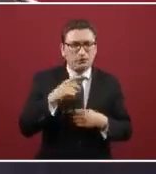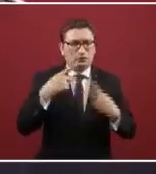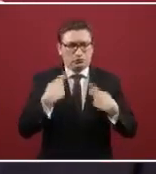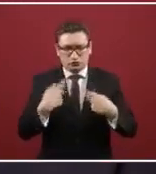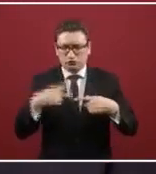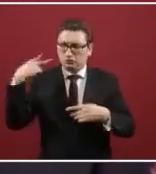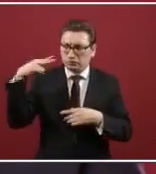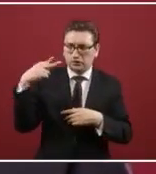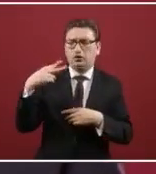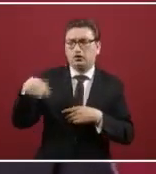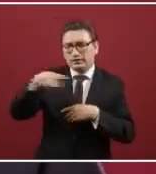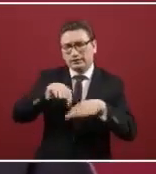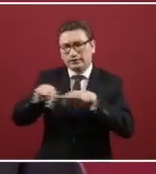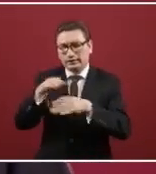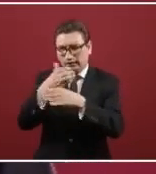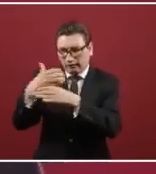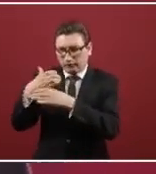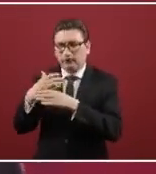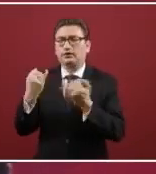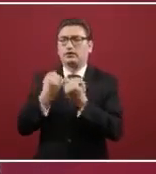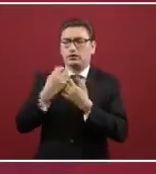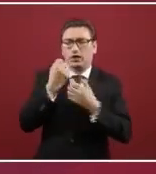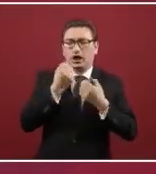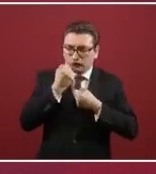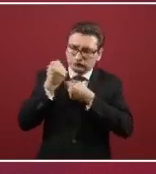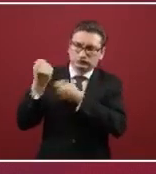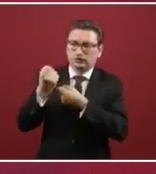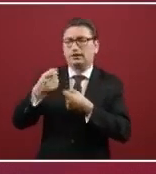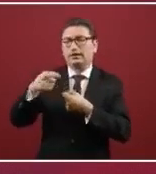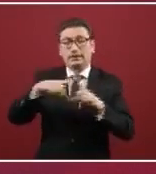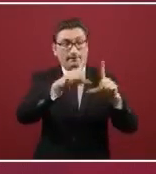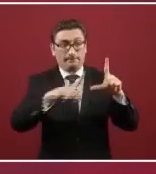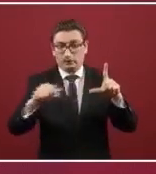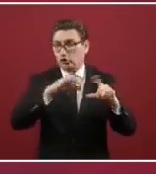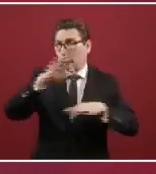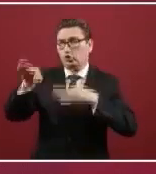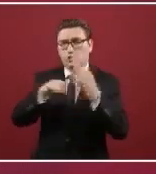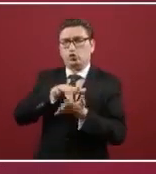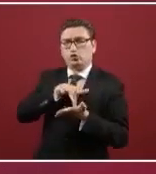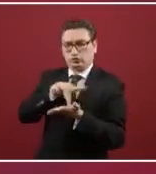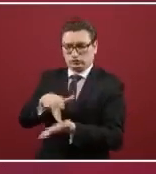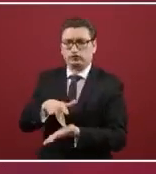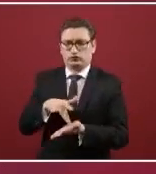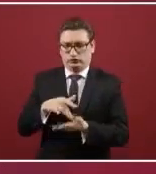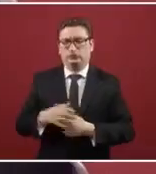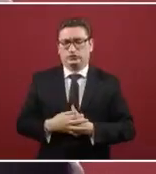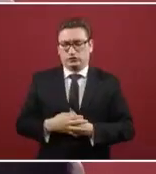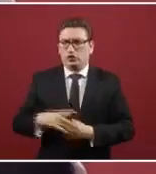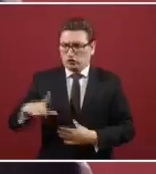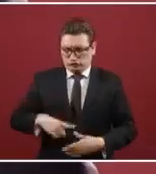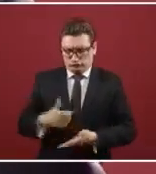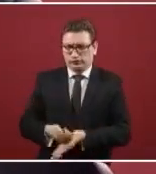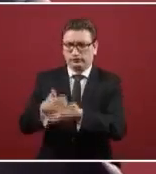de Veracruz y del país van a recibir un